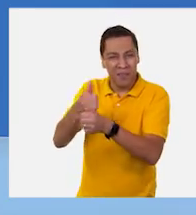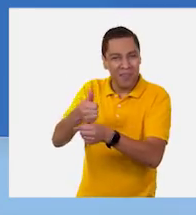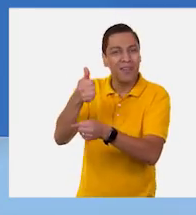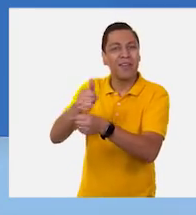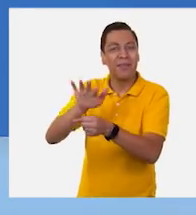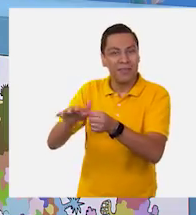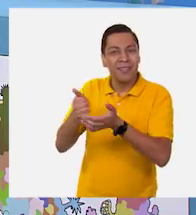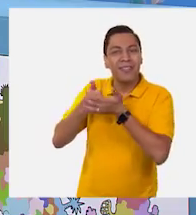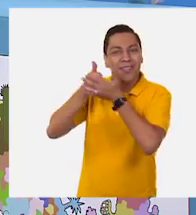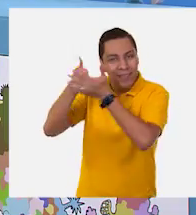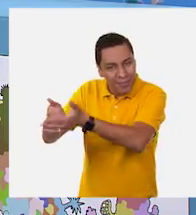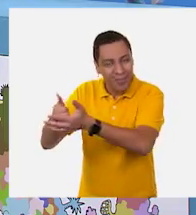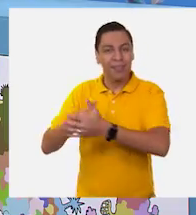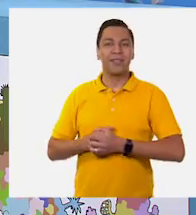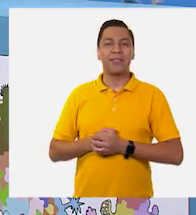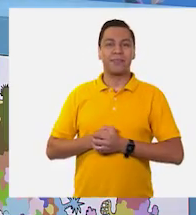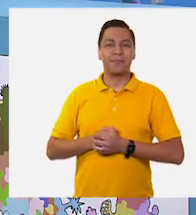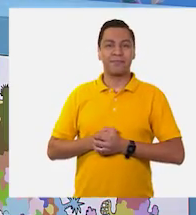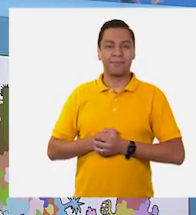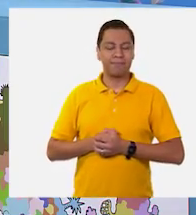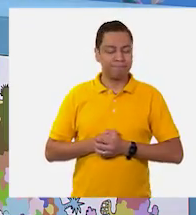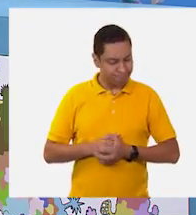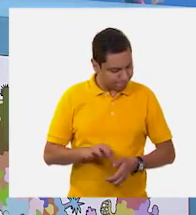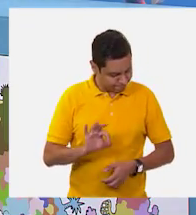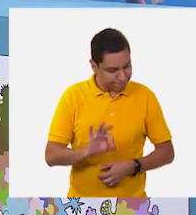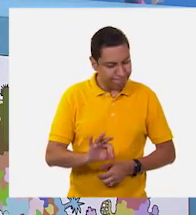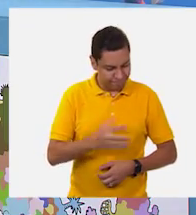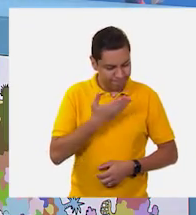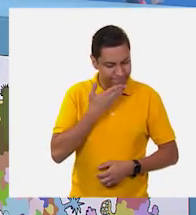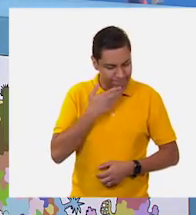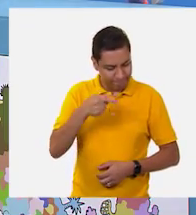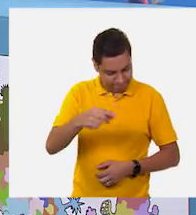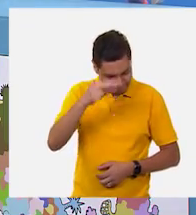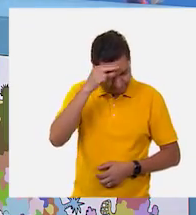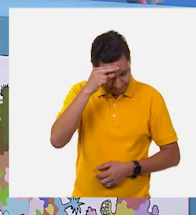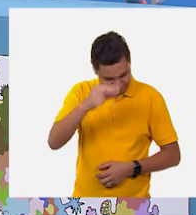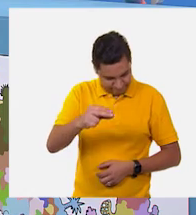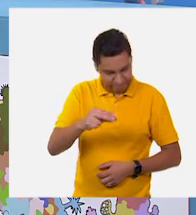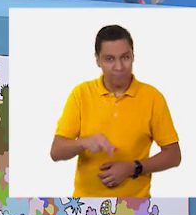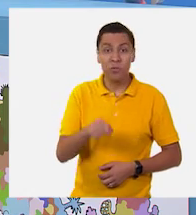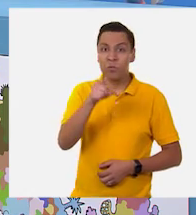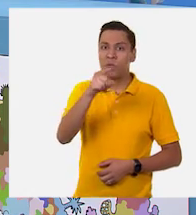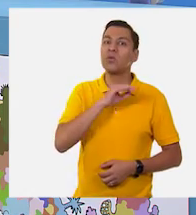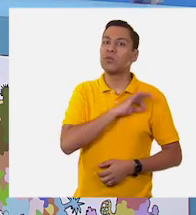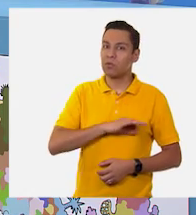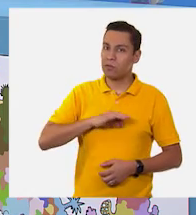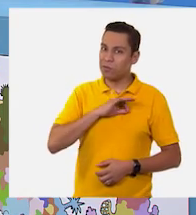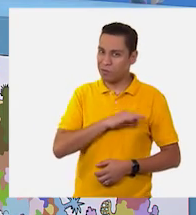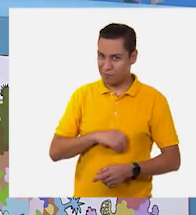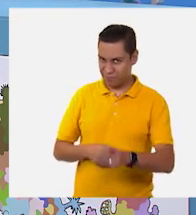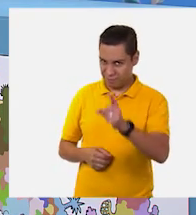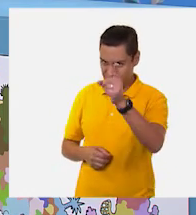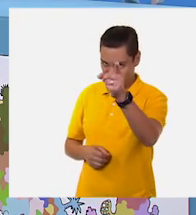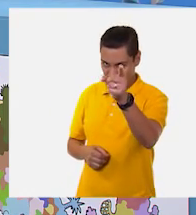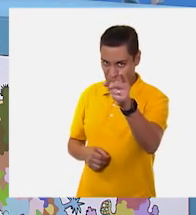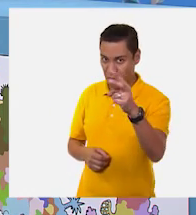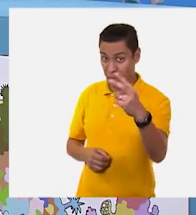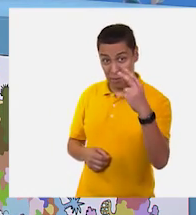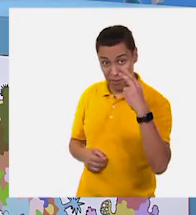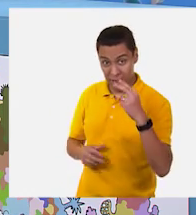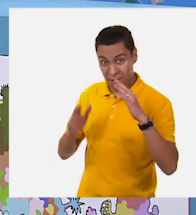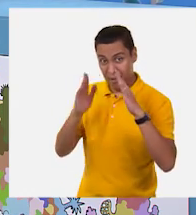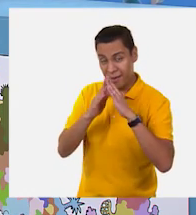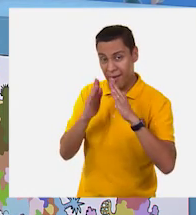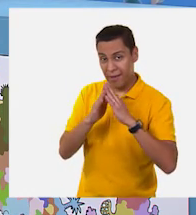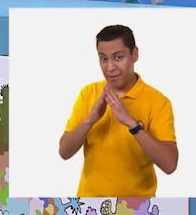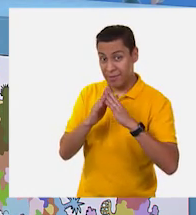abuelitos. Excelentes conclusiones y excelentes deseos. Los felicito a ambos. Ustedes que están en casa,